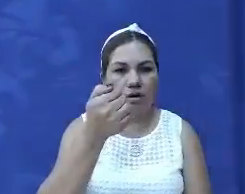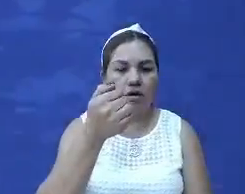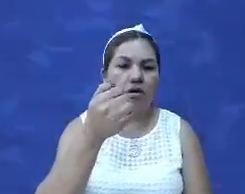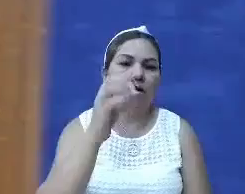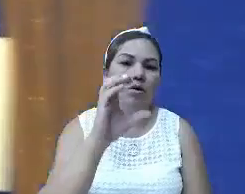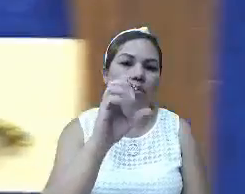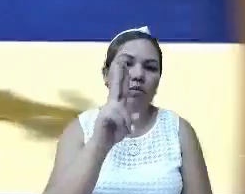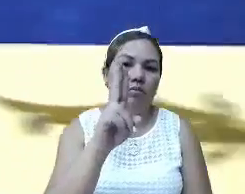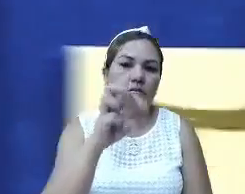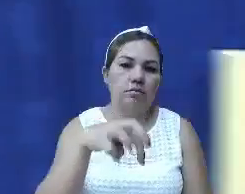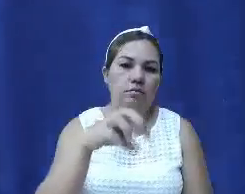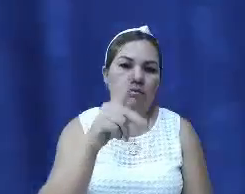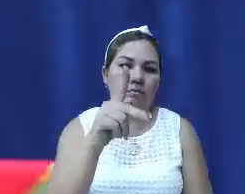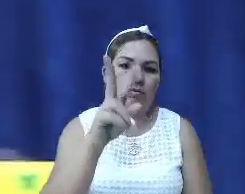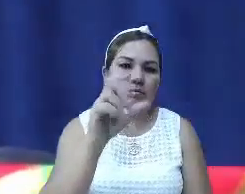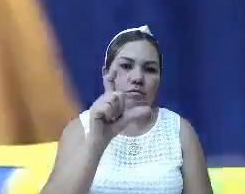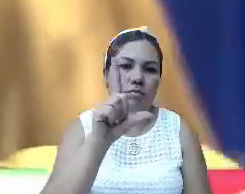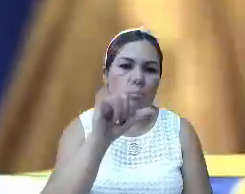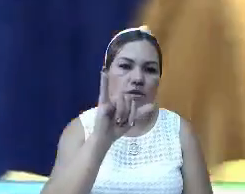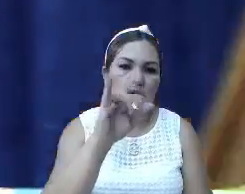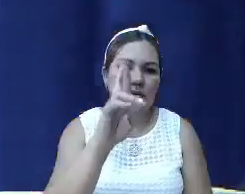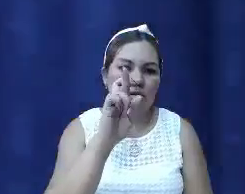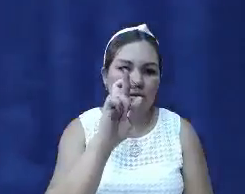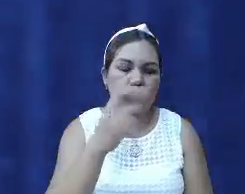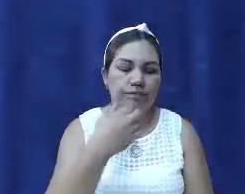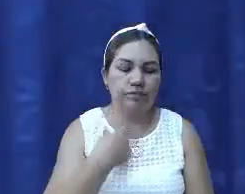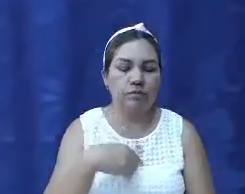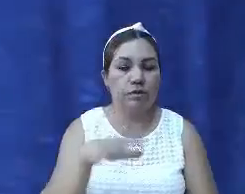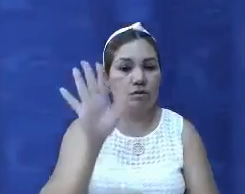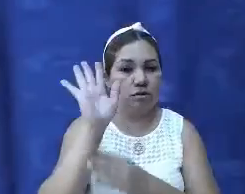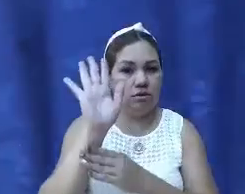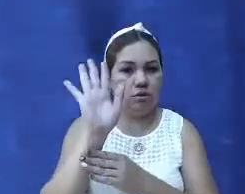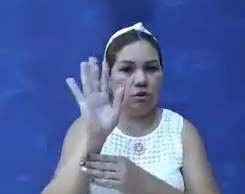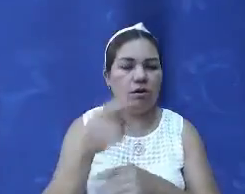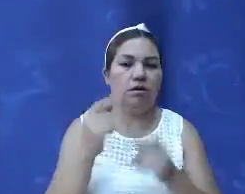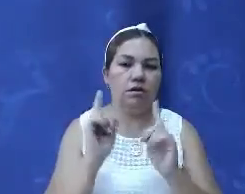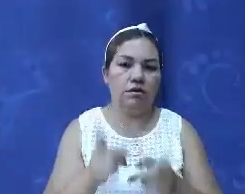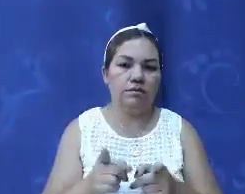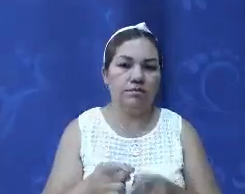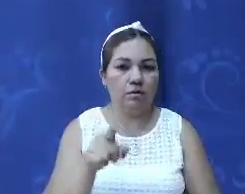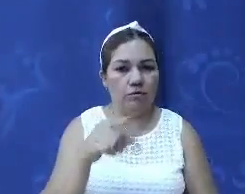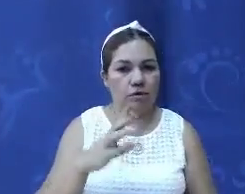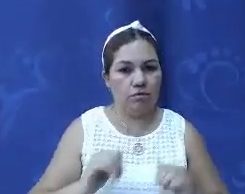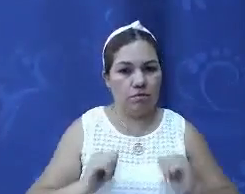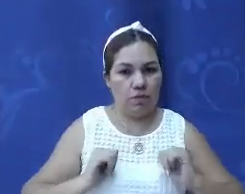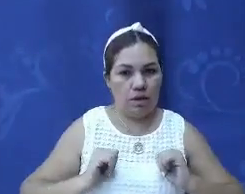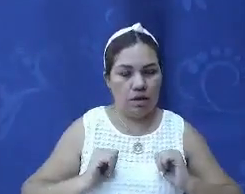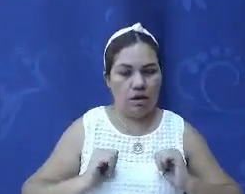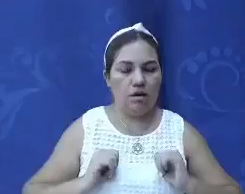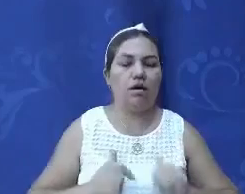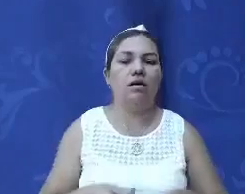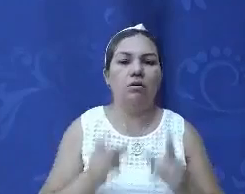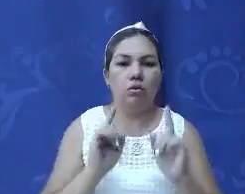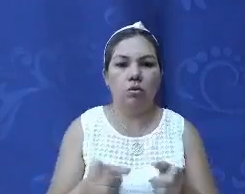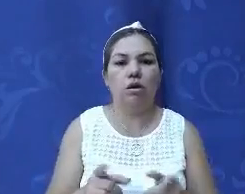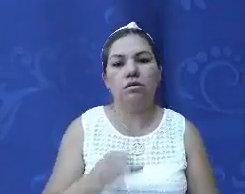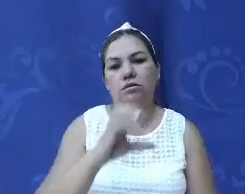así como aquel que levantó la mano y dijo se cumplió, tú que estás esperando, y si seguías esperando, se va a